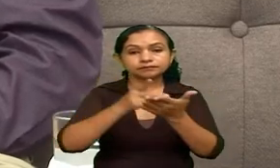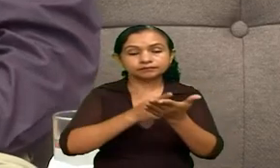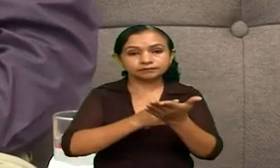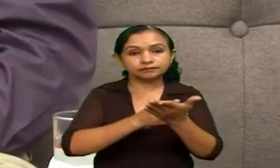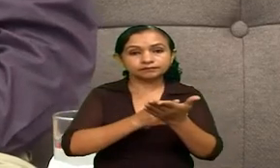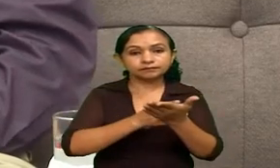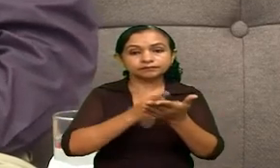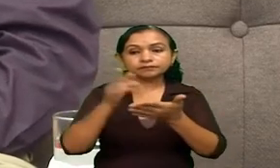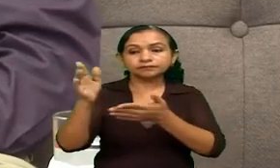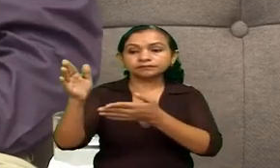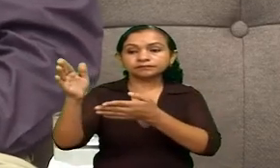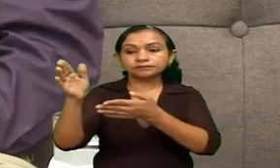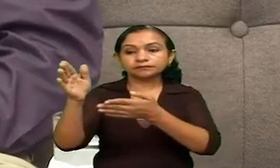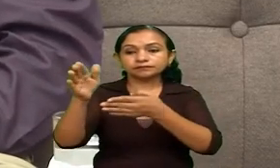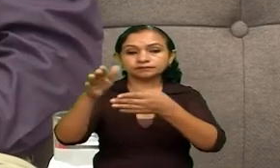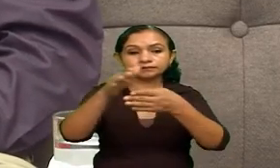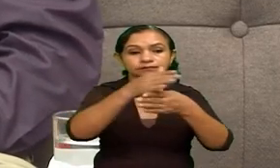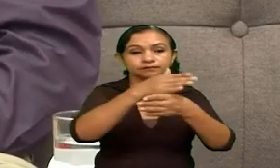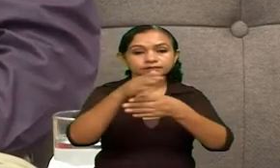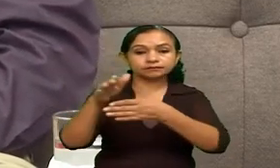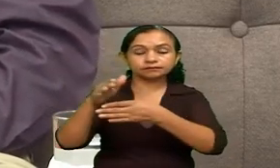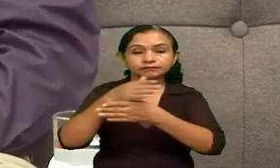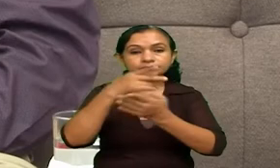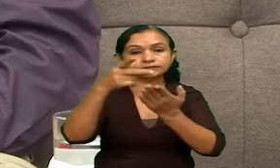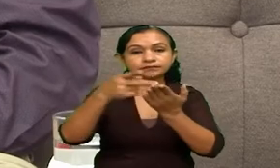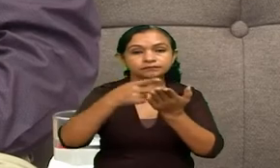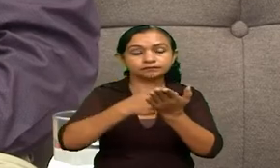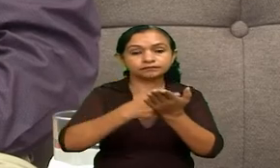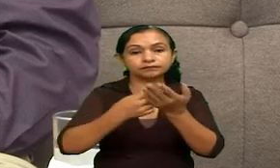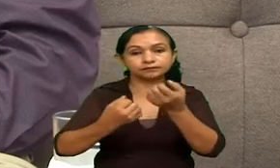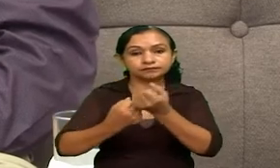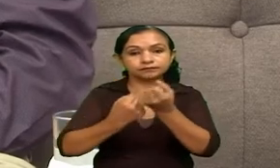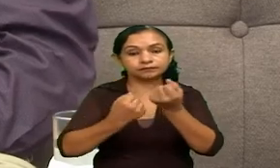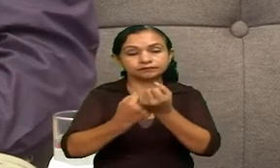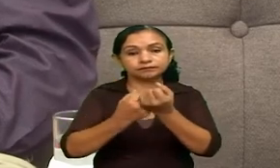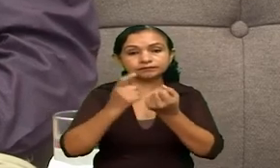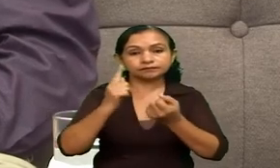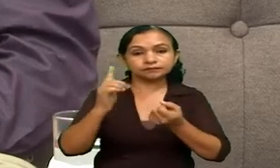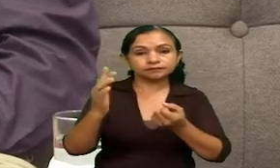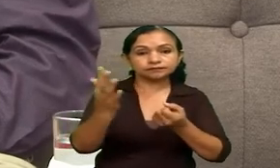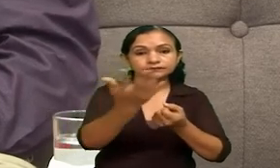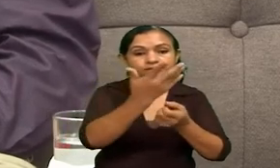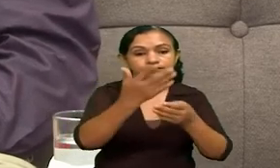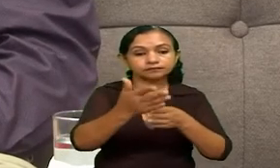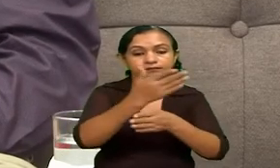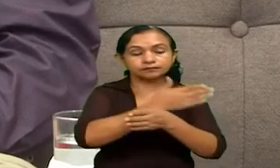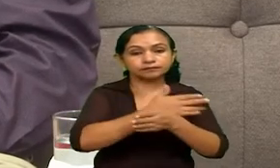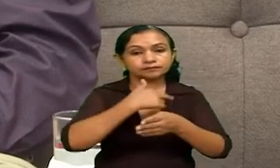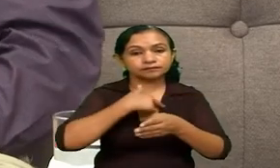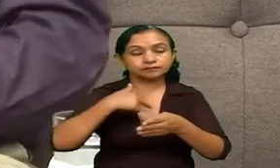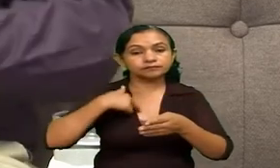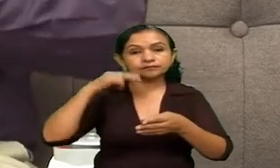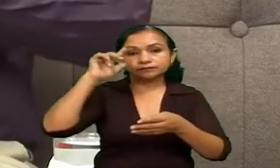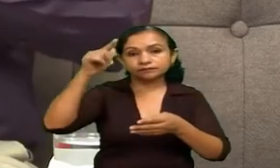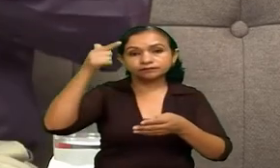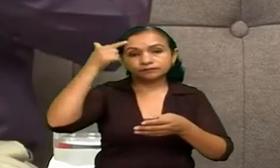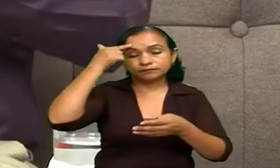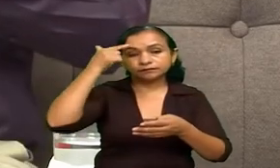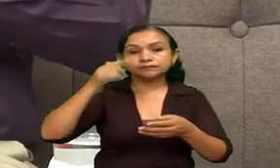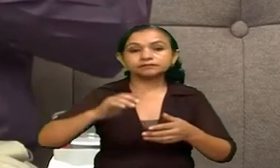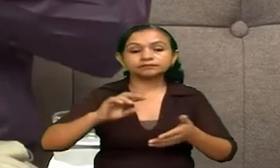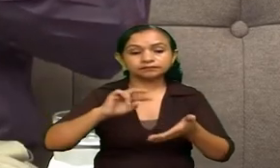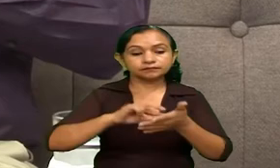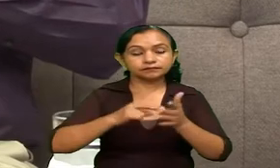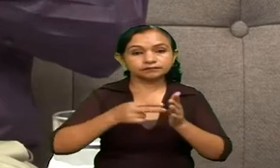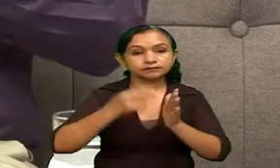o varios proyectos que nos garantice la sostenibilidad de todo lo que hemos hecho como gobierno. ¿Verdad? Eso